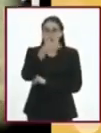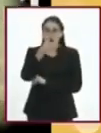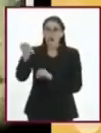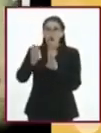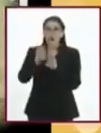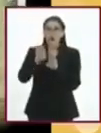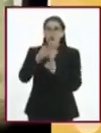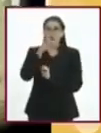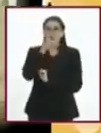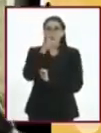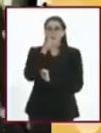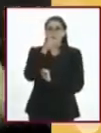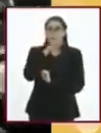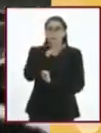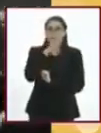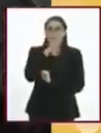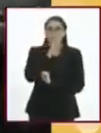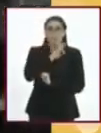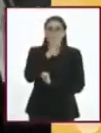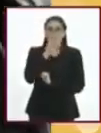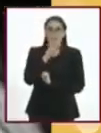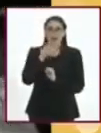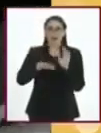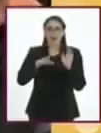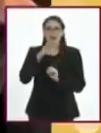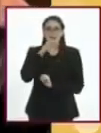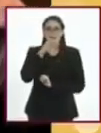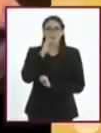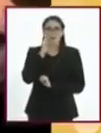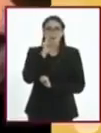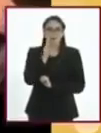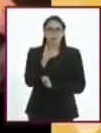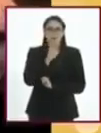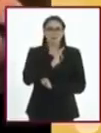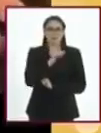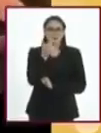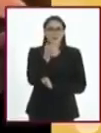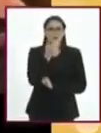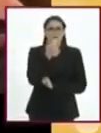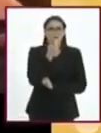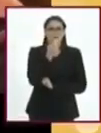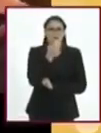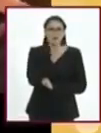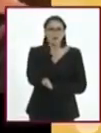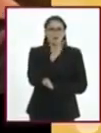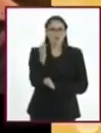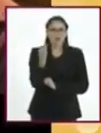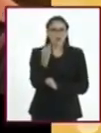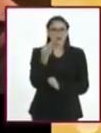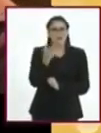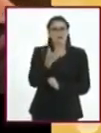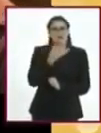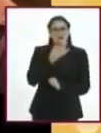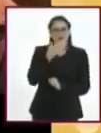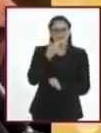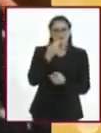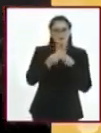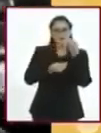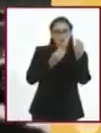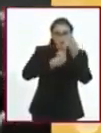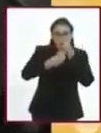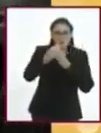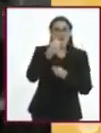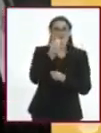padres puedan de alguna forma tener mejores recursos para poder alimentarlos. En la actualidad esto es